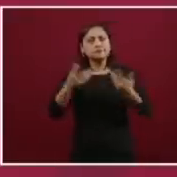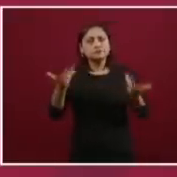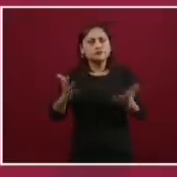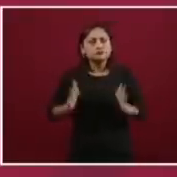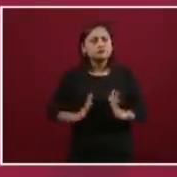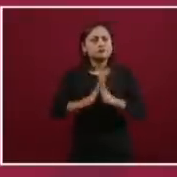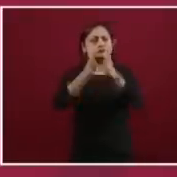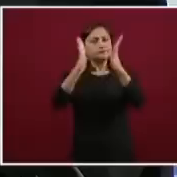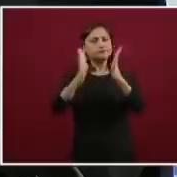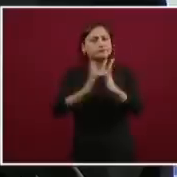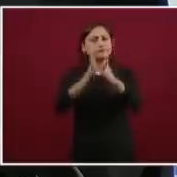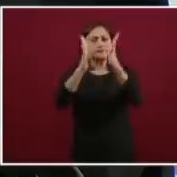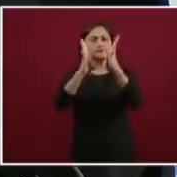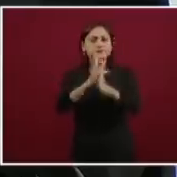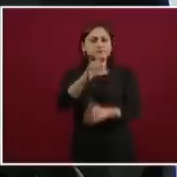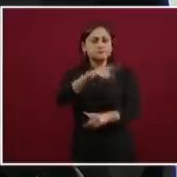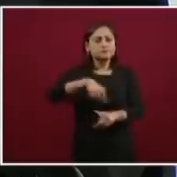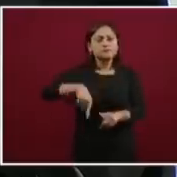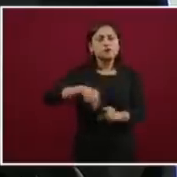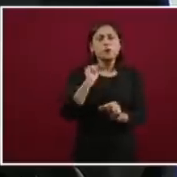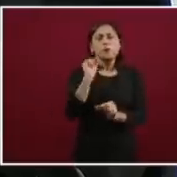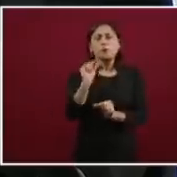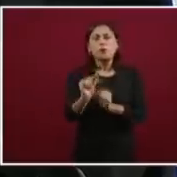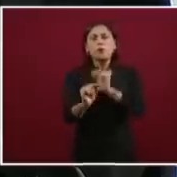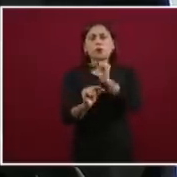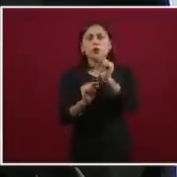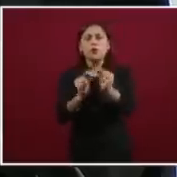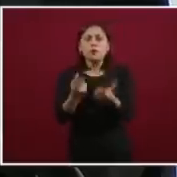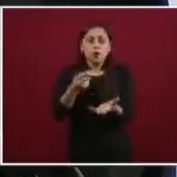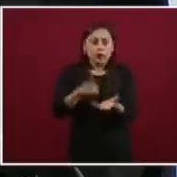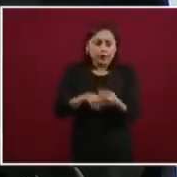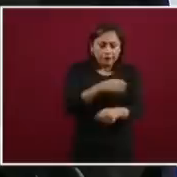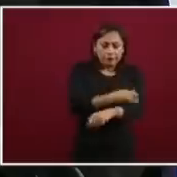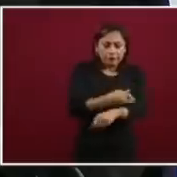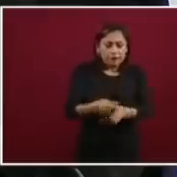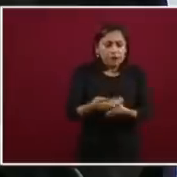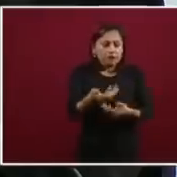se vayan cambiando conductas en familias